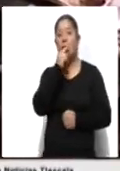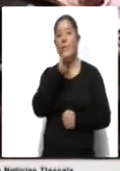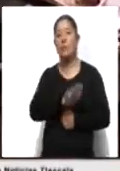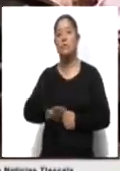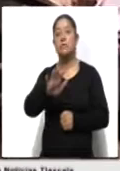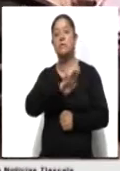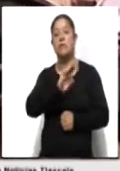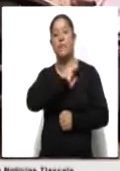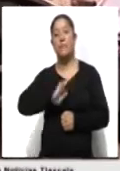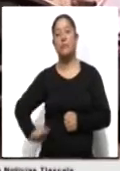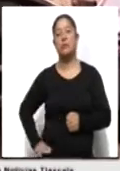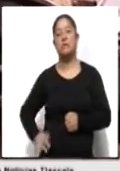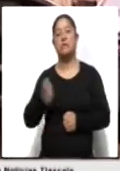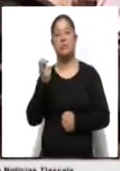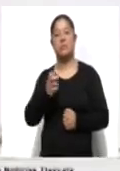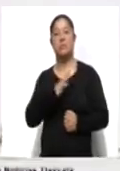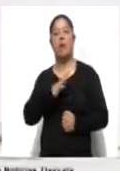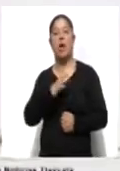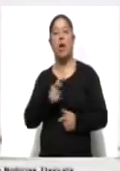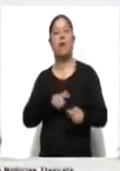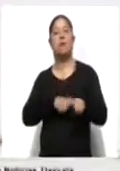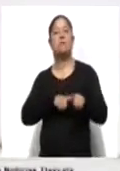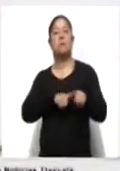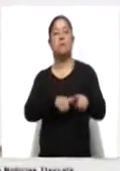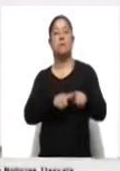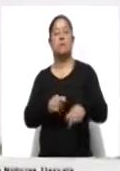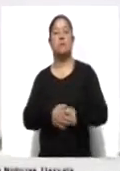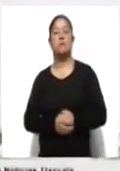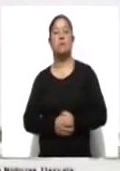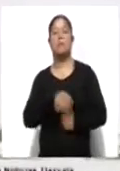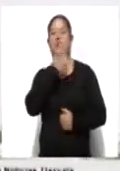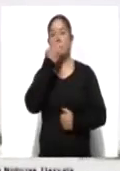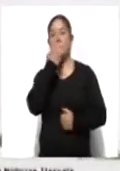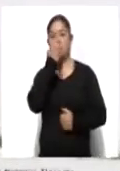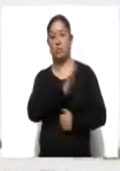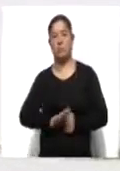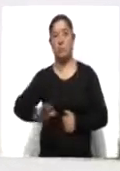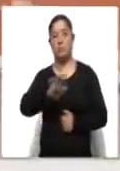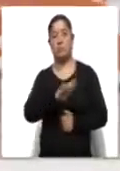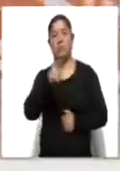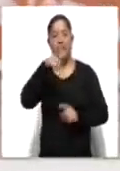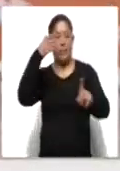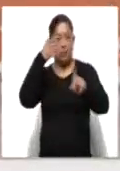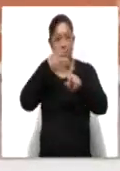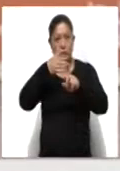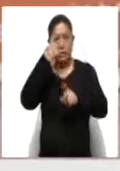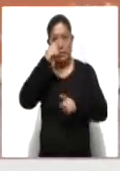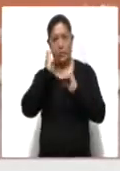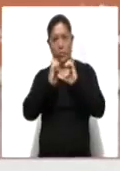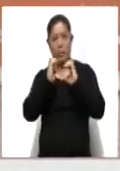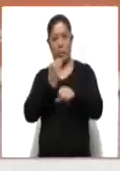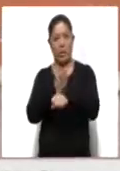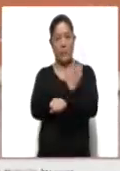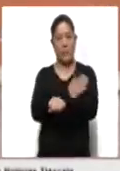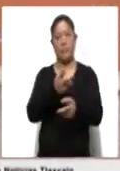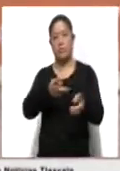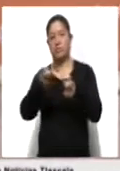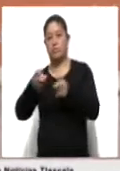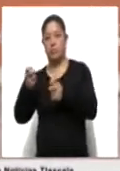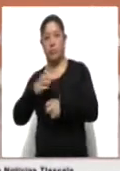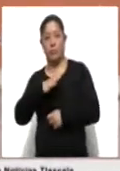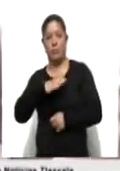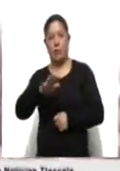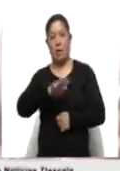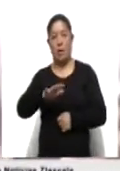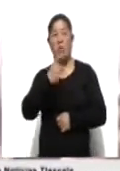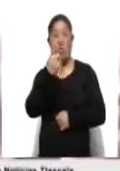de Tlaltelulco mantiene un operativo de vigilancia en escuelas de la comuna con el propósito de prevenir robos luego de permanecer cerradas por